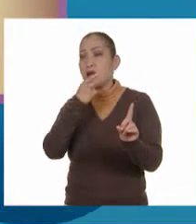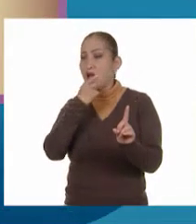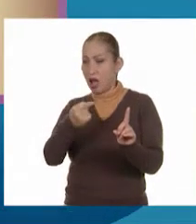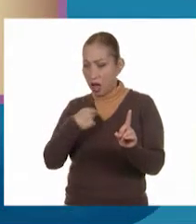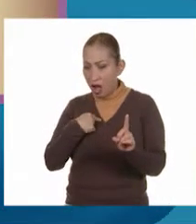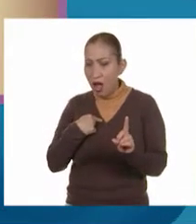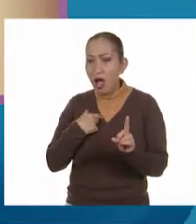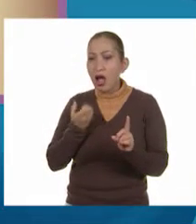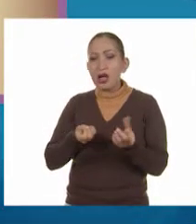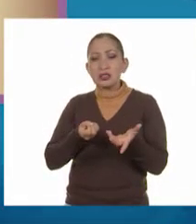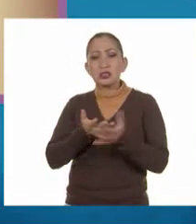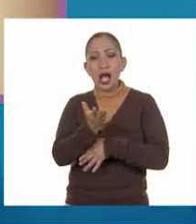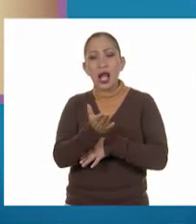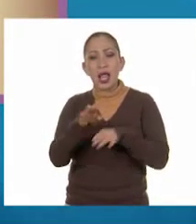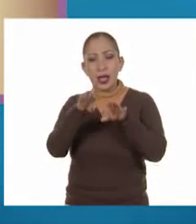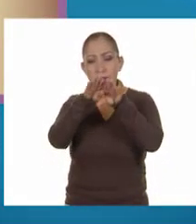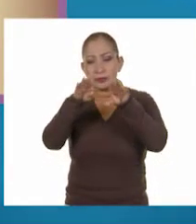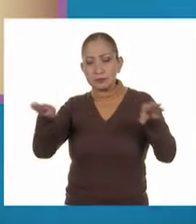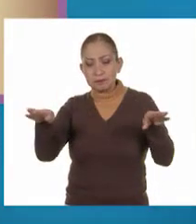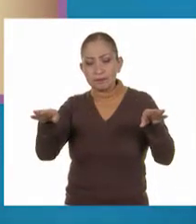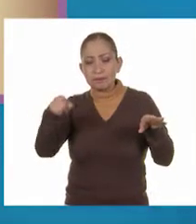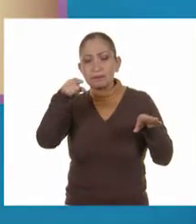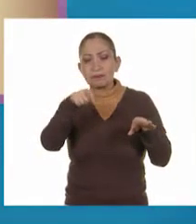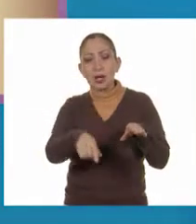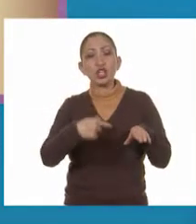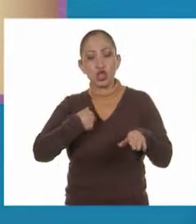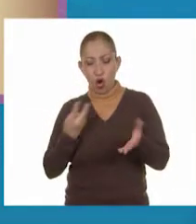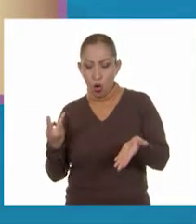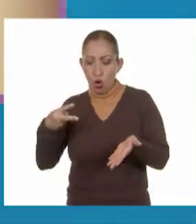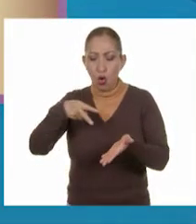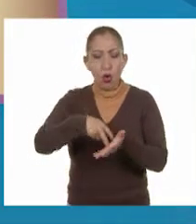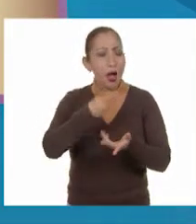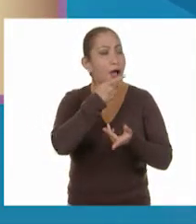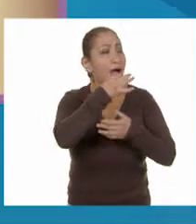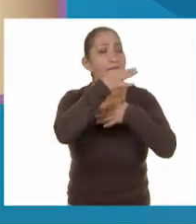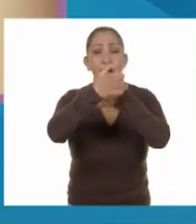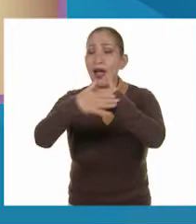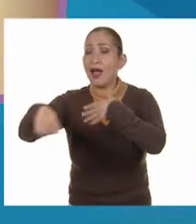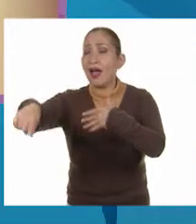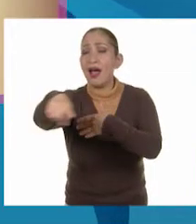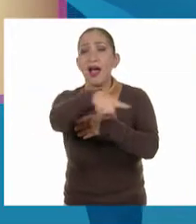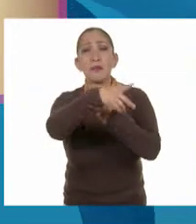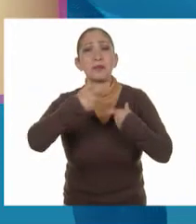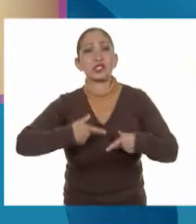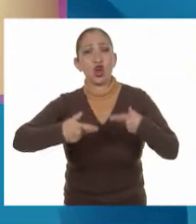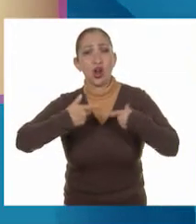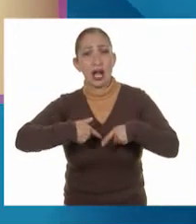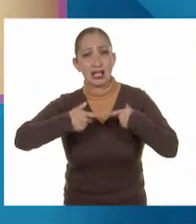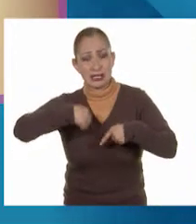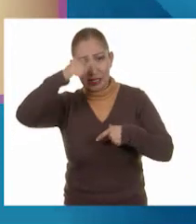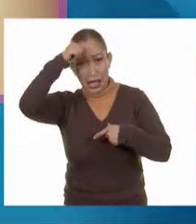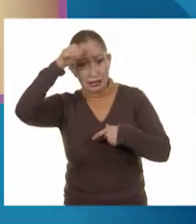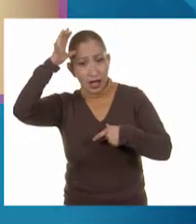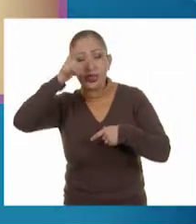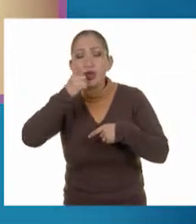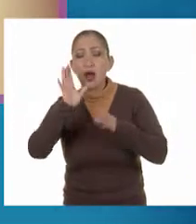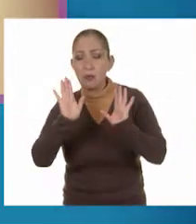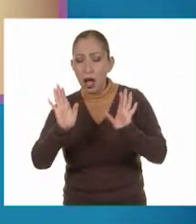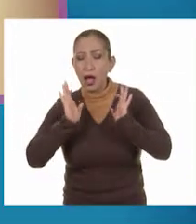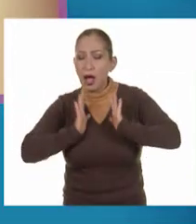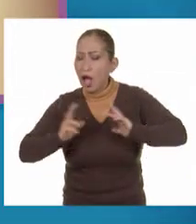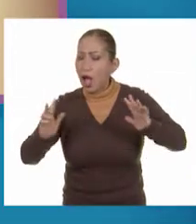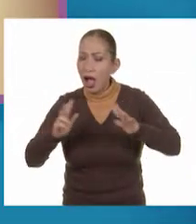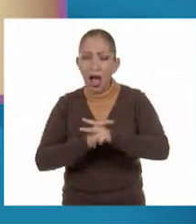a las azoteas de la fortaleza y que él hablaría a los capitanes de aquella gente y les haría que cesase la